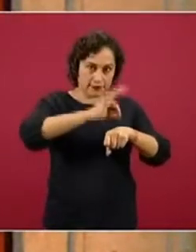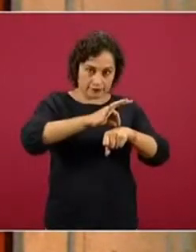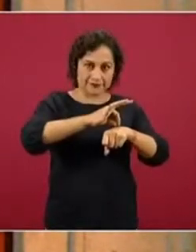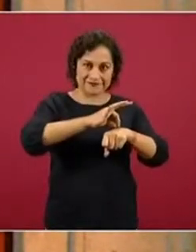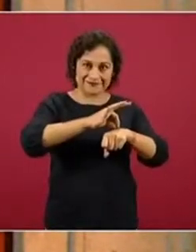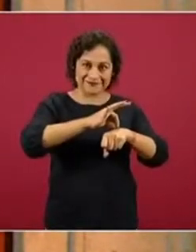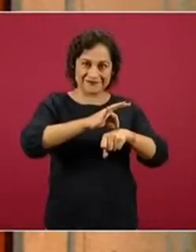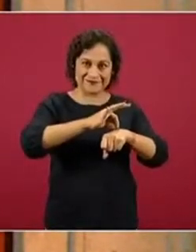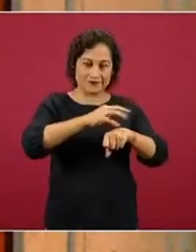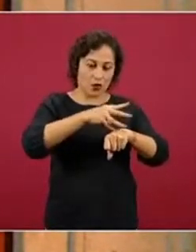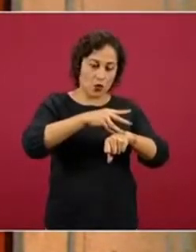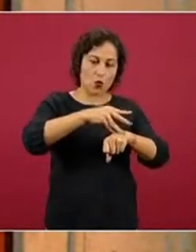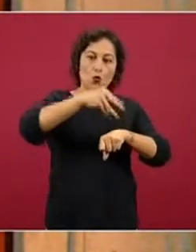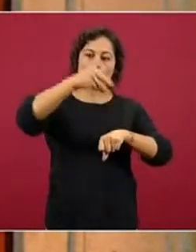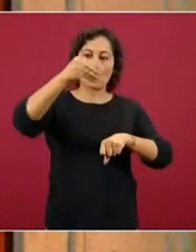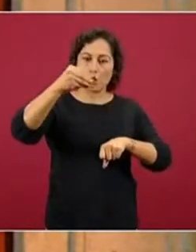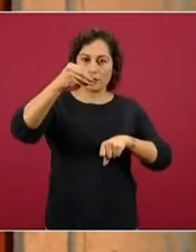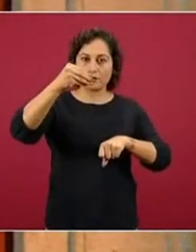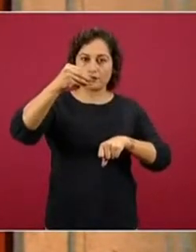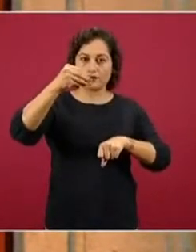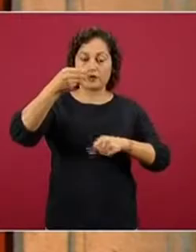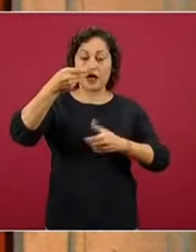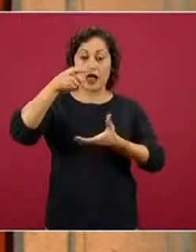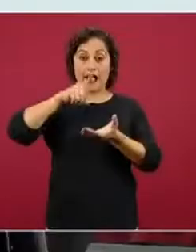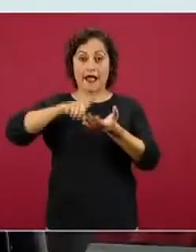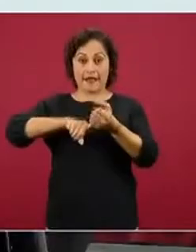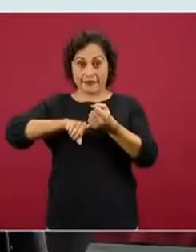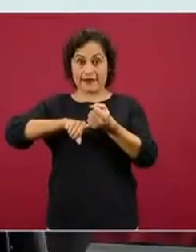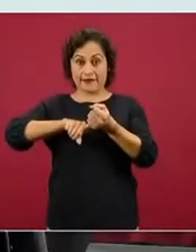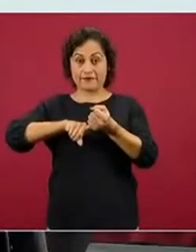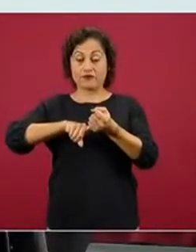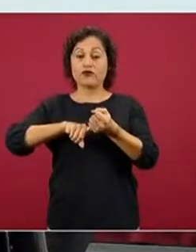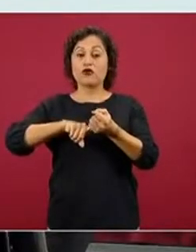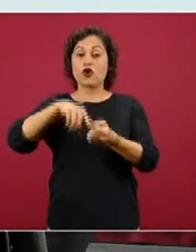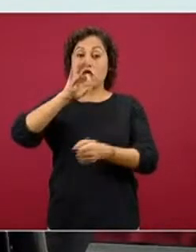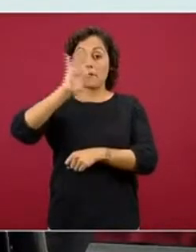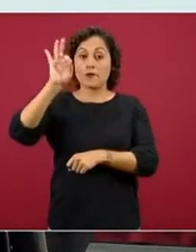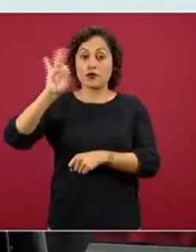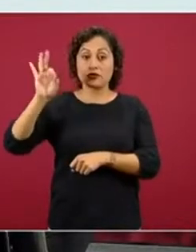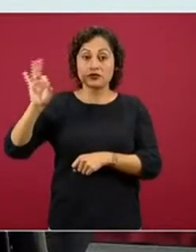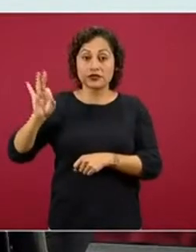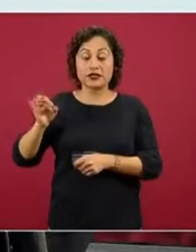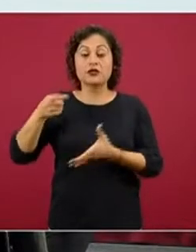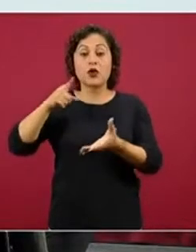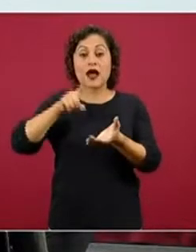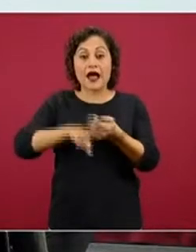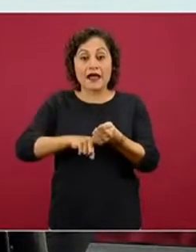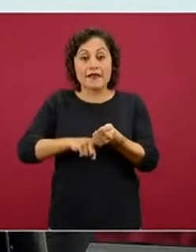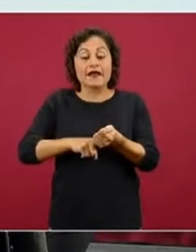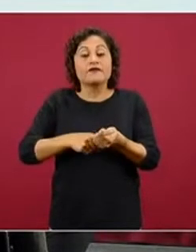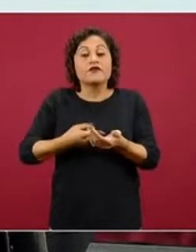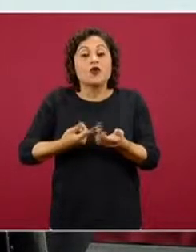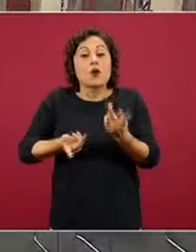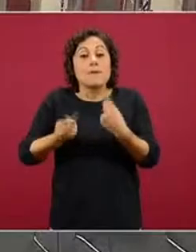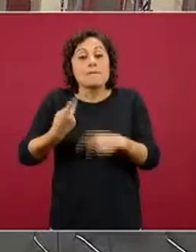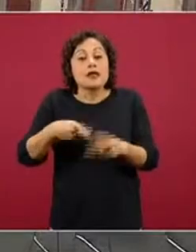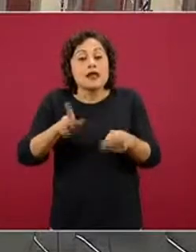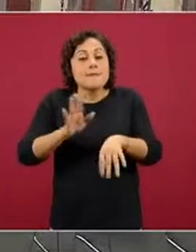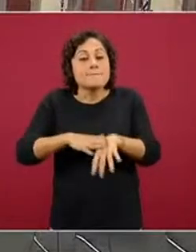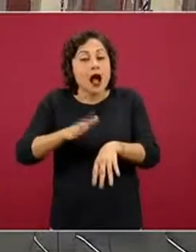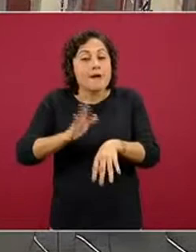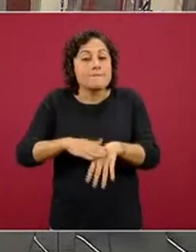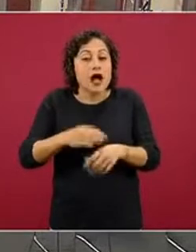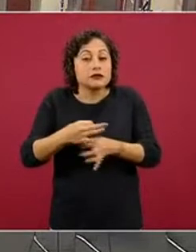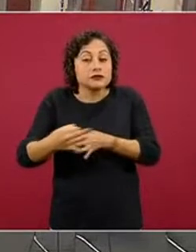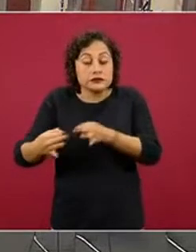adquiere este virus, ingresa a su torrente, se hace dentro de él un ciclo de reproducción del virus y al momento que